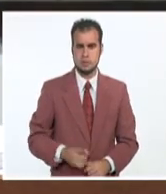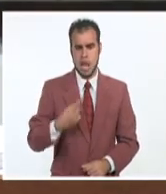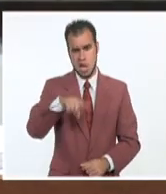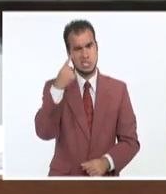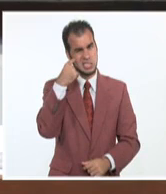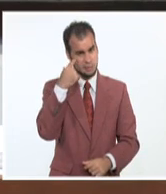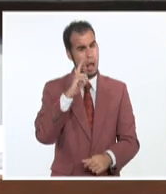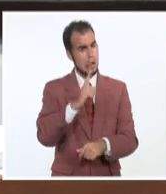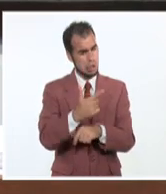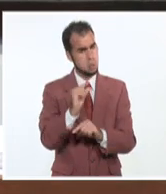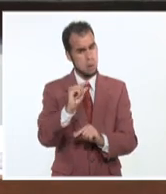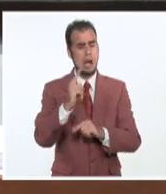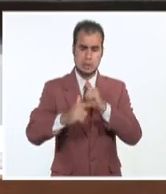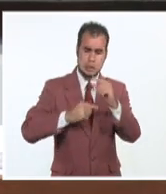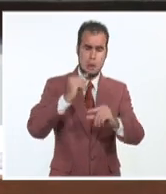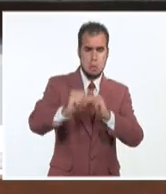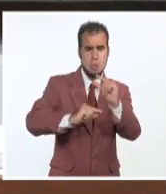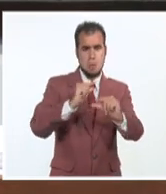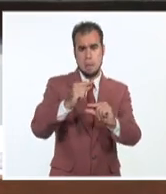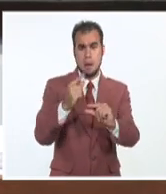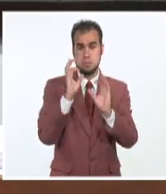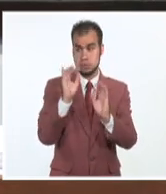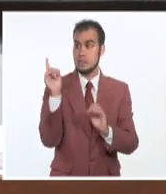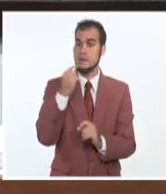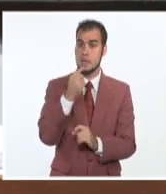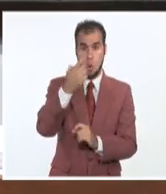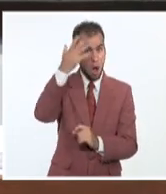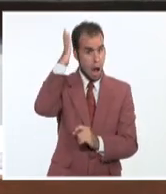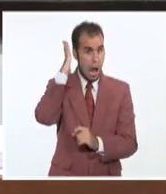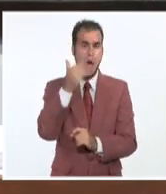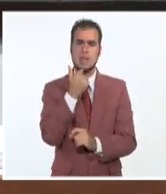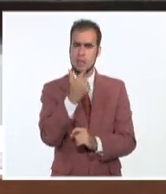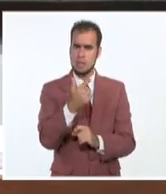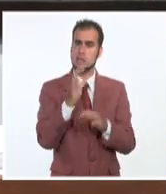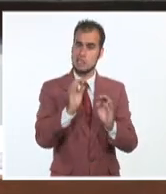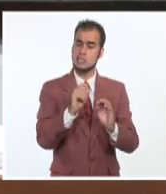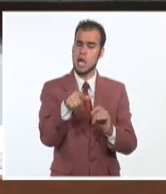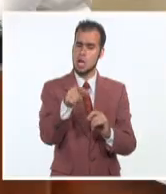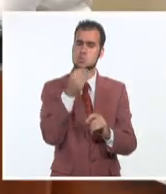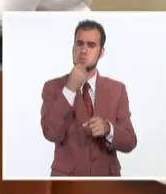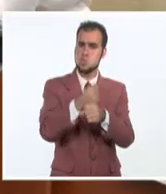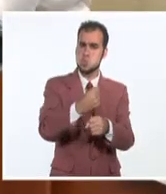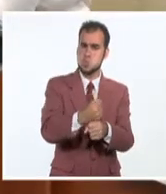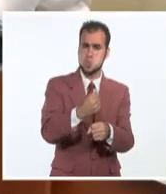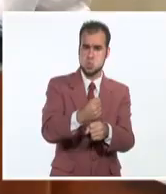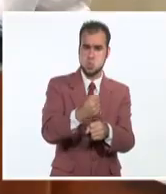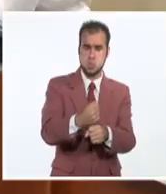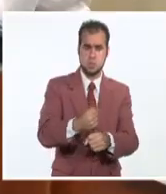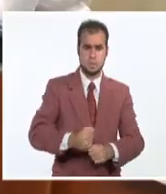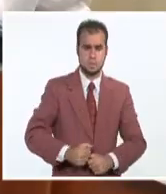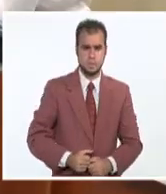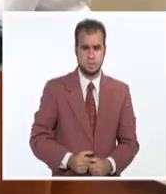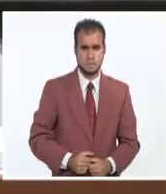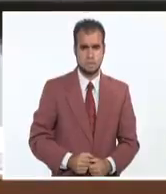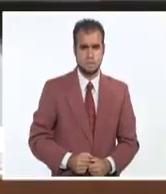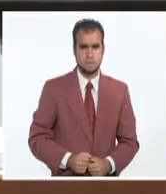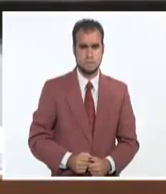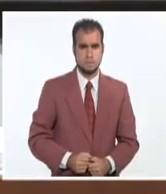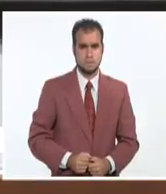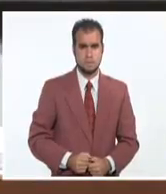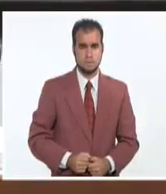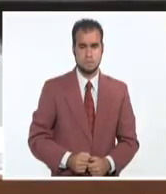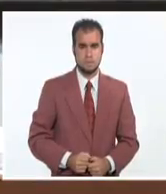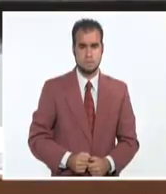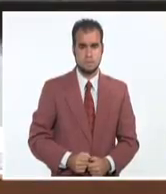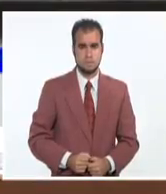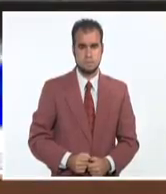integral, enfatizó el primer secretario del Comité Central del Partido y presidente de la República, Miguel Díaz-Canel Bermúdez. Podemos tener